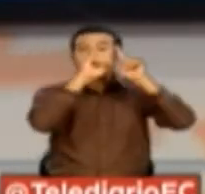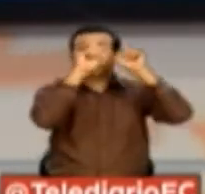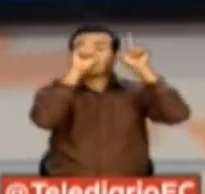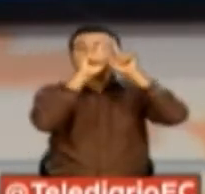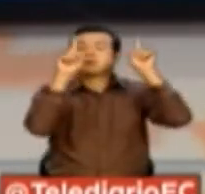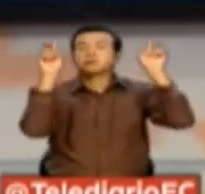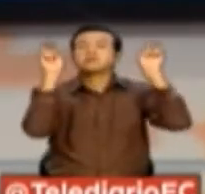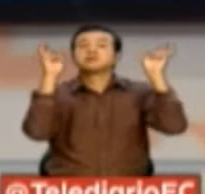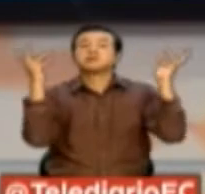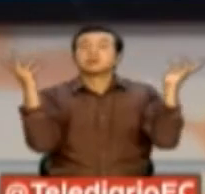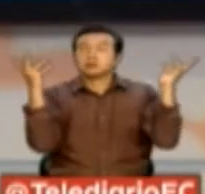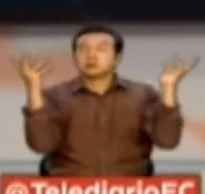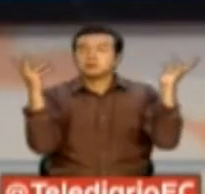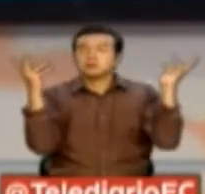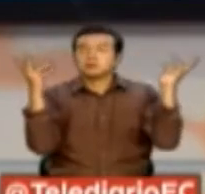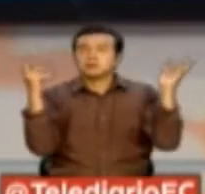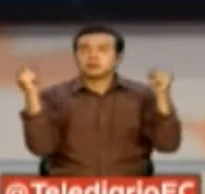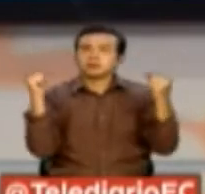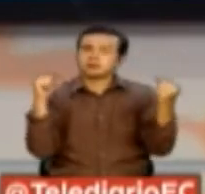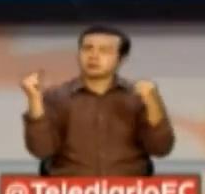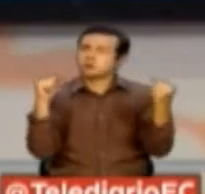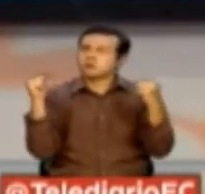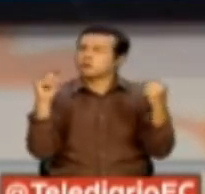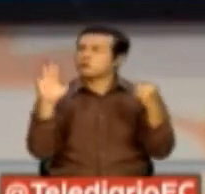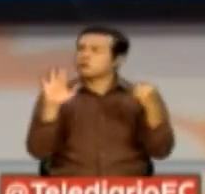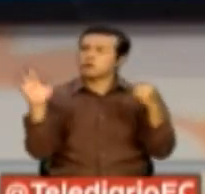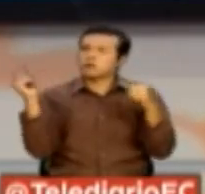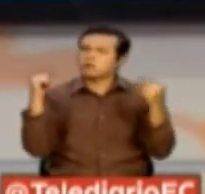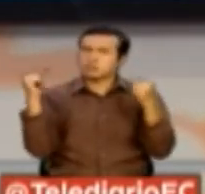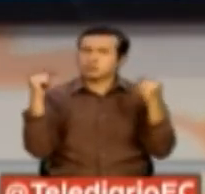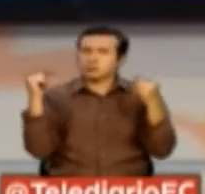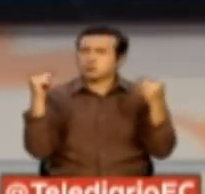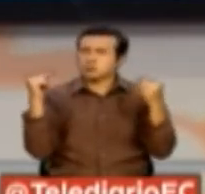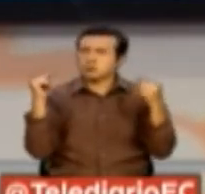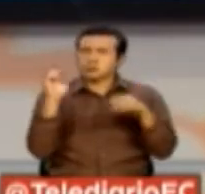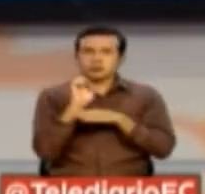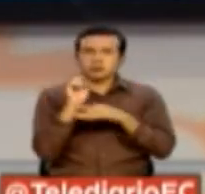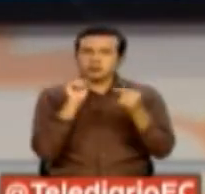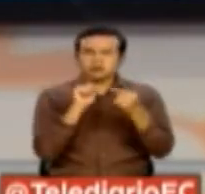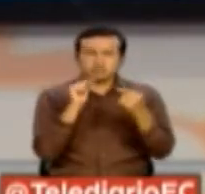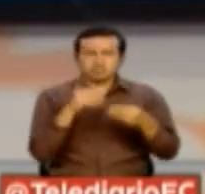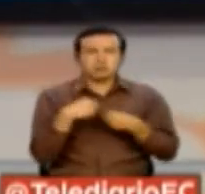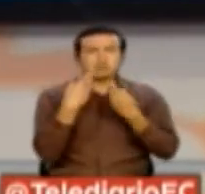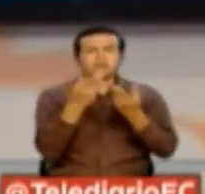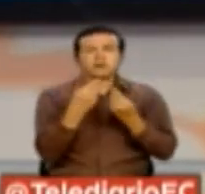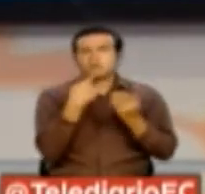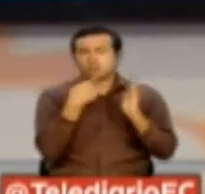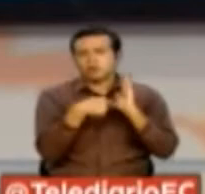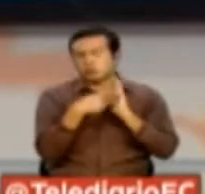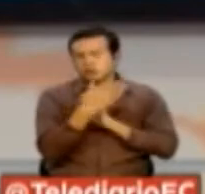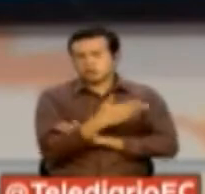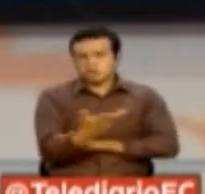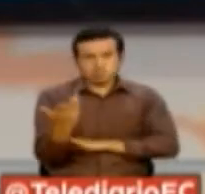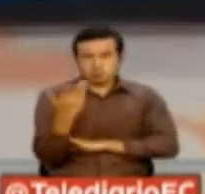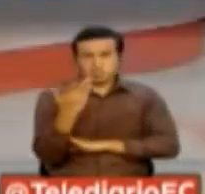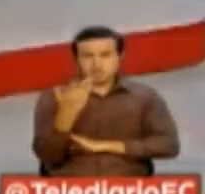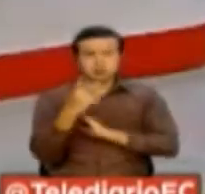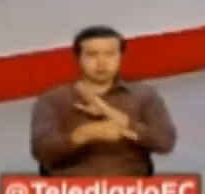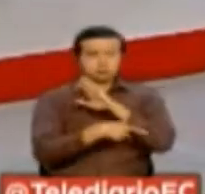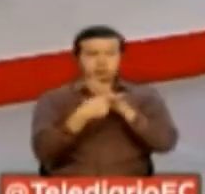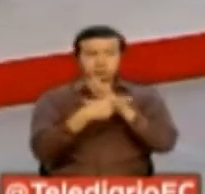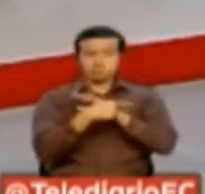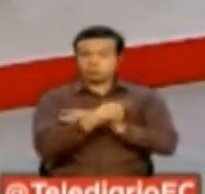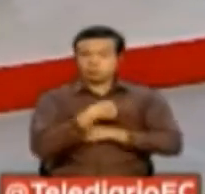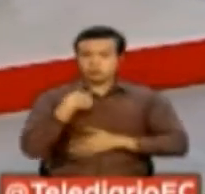que supuestamente eran enemigas juradas del ecuador por ejemplo parte de la venta petrochina